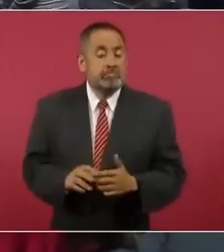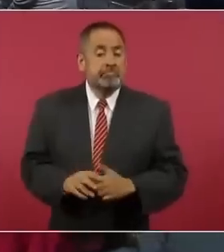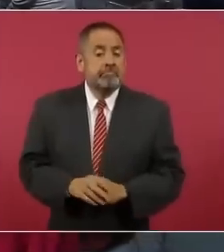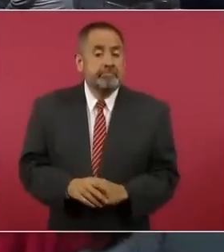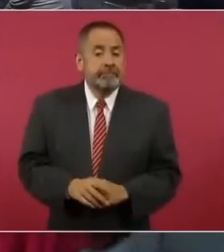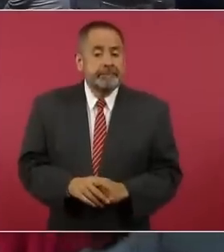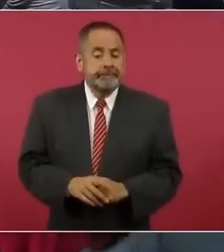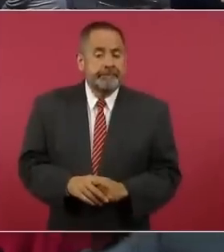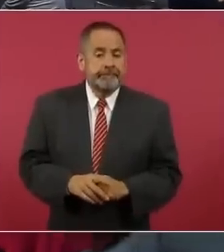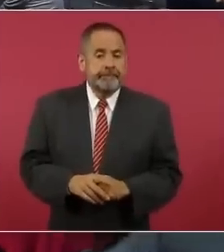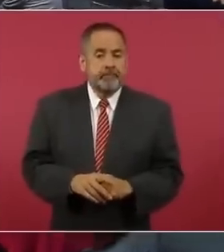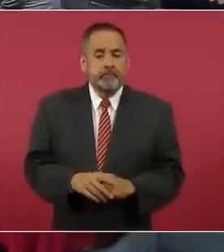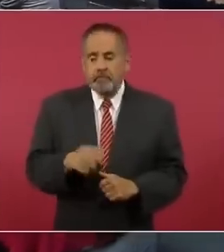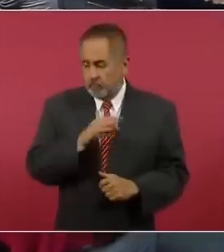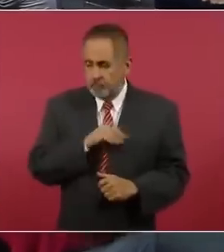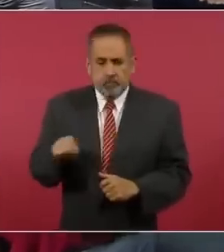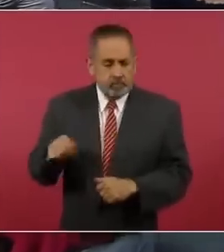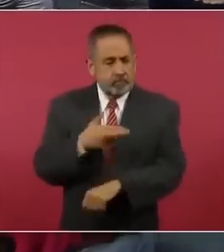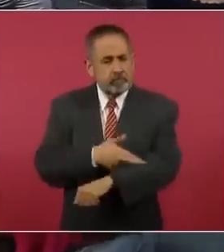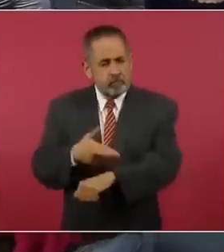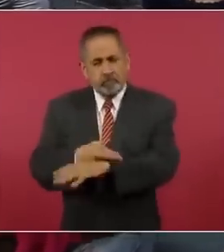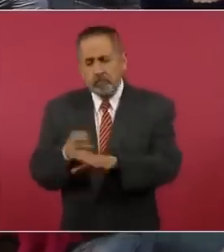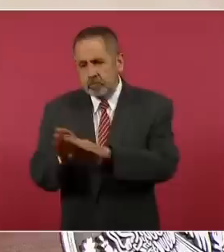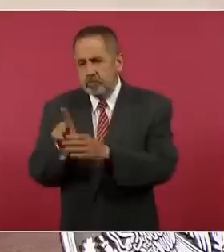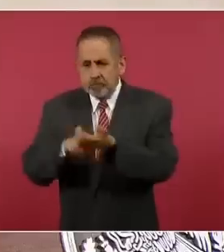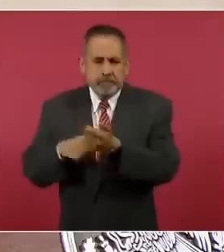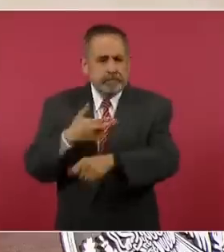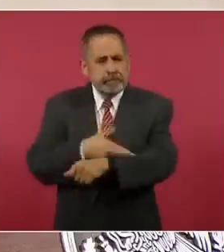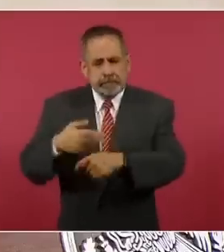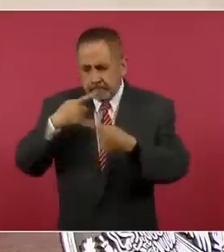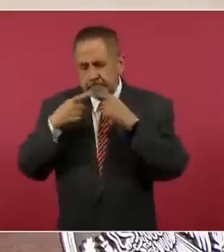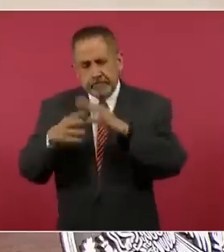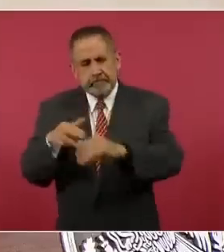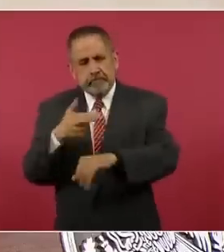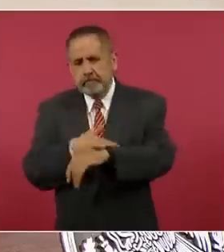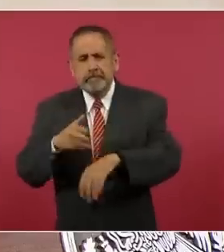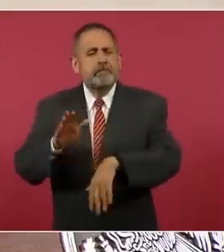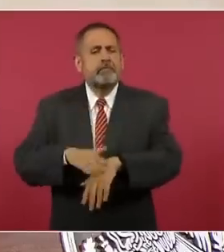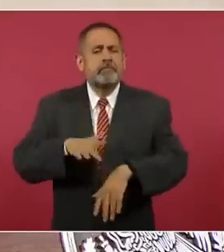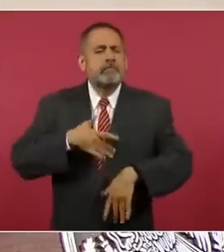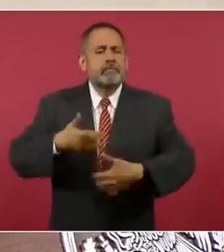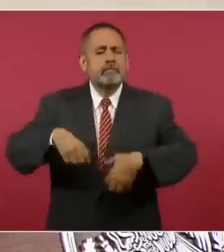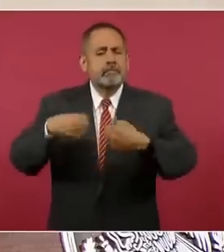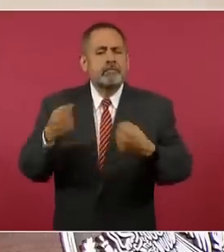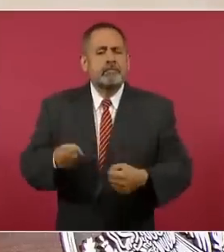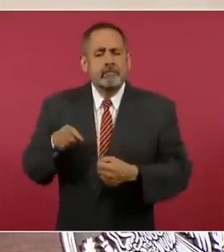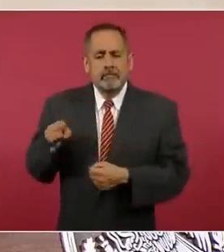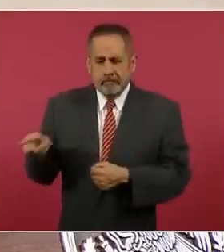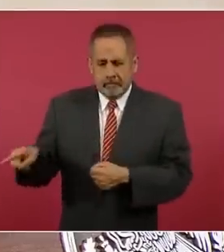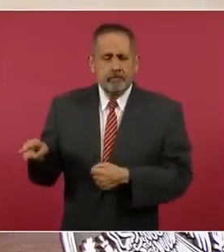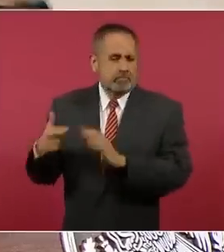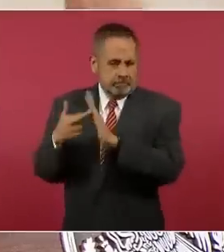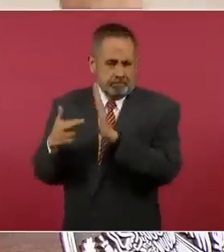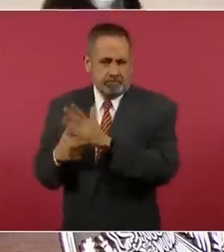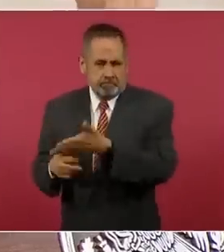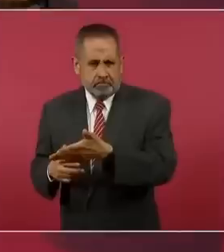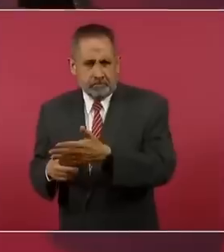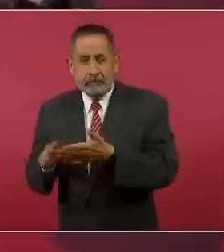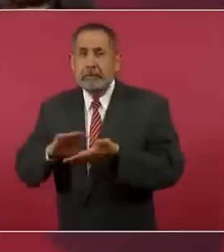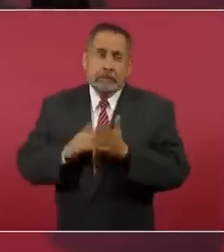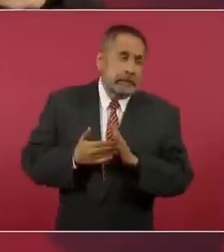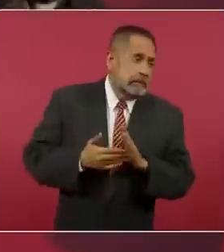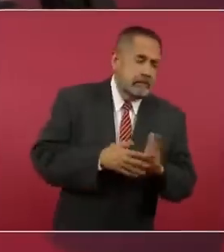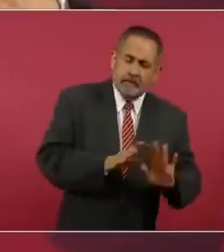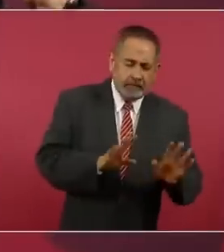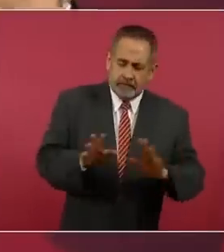y sí puede llevar algún tiempo el trámite, pero es más seguro, y nosotros estamos